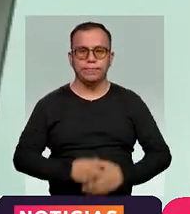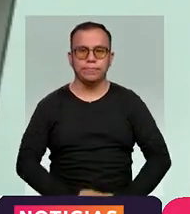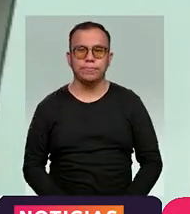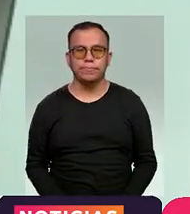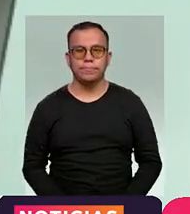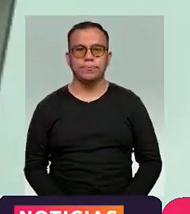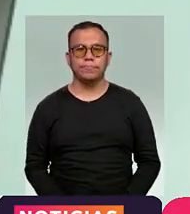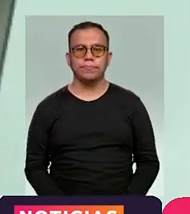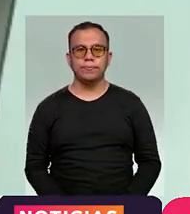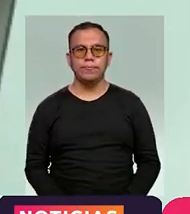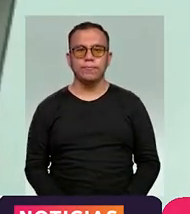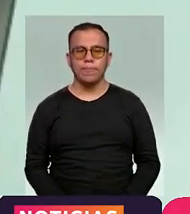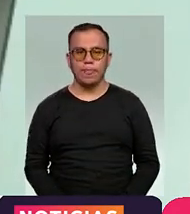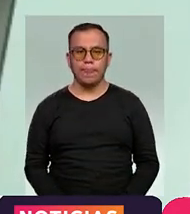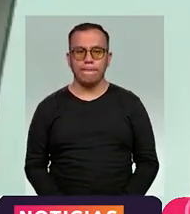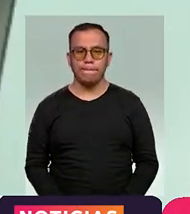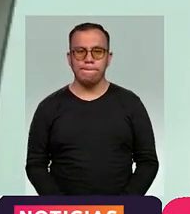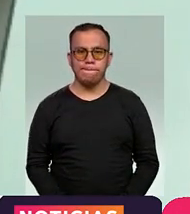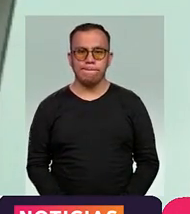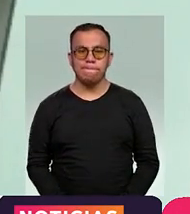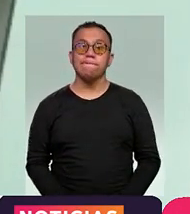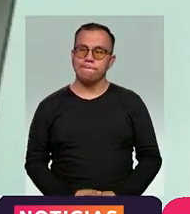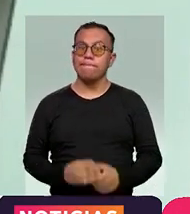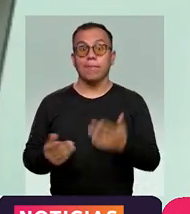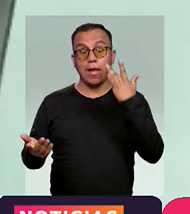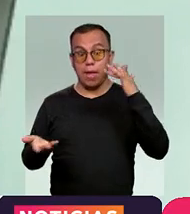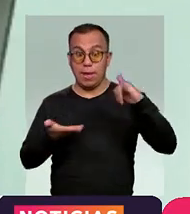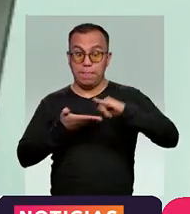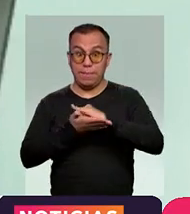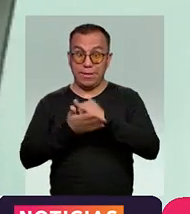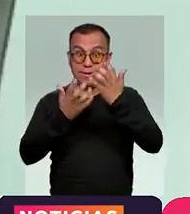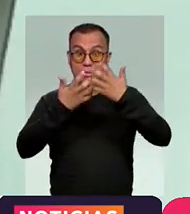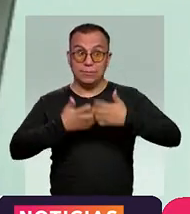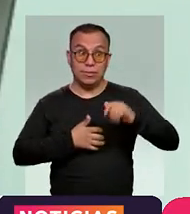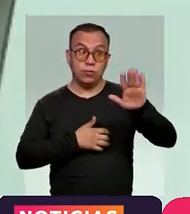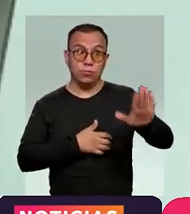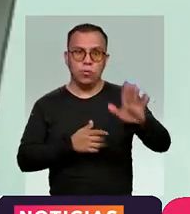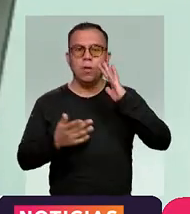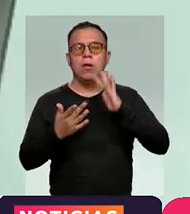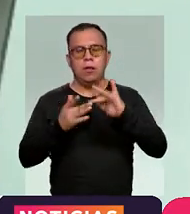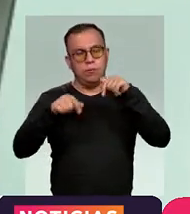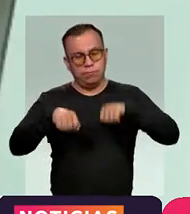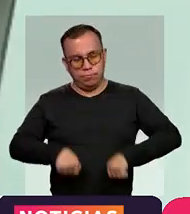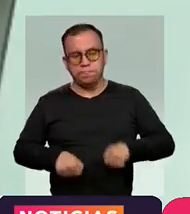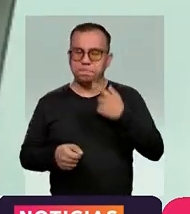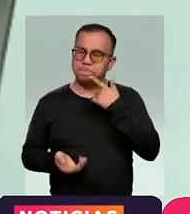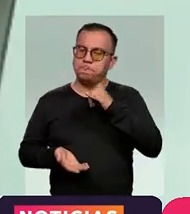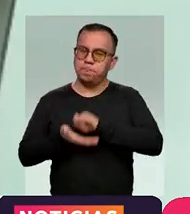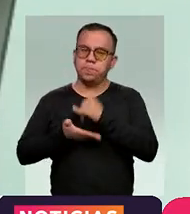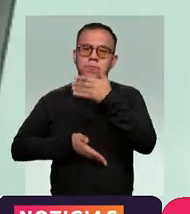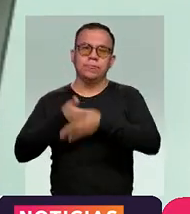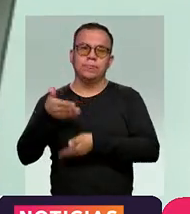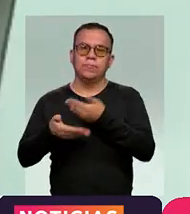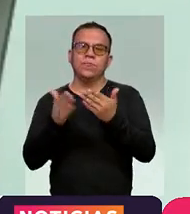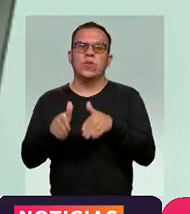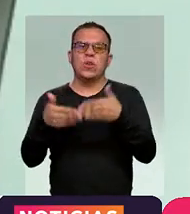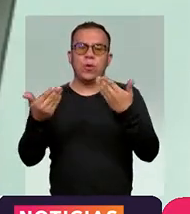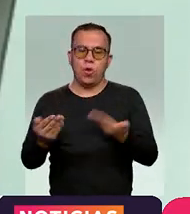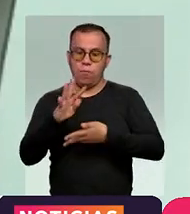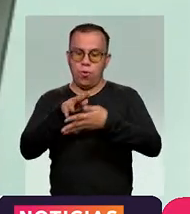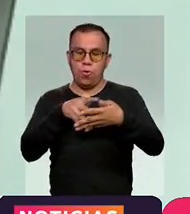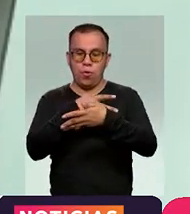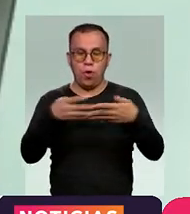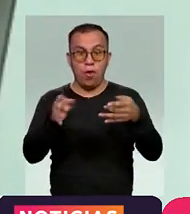PCR con resultado positivo. La aerolínea en ese momento lo que hace es proponerle lo mismo. ¿Cómo hacen la